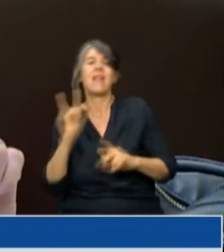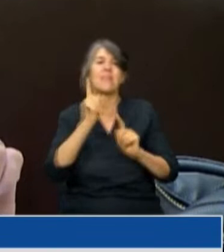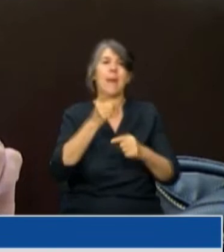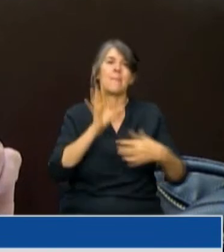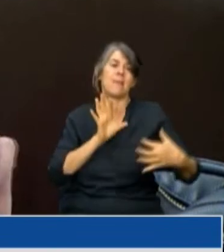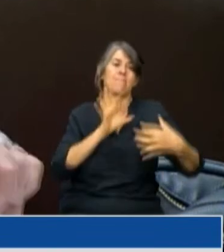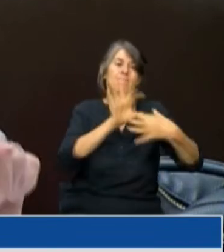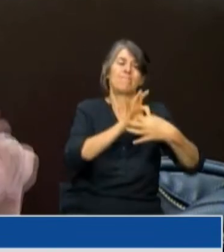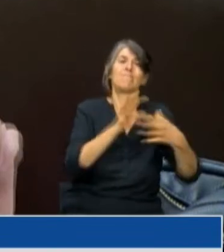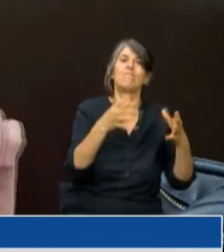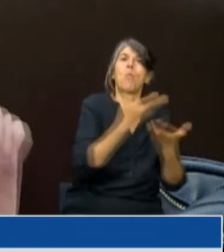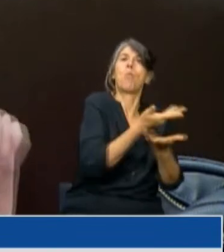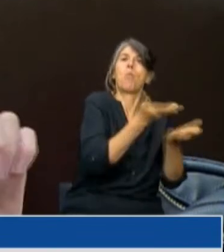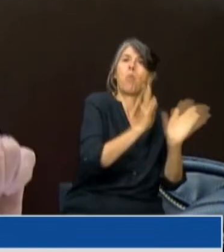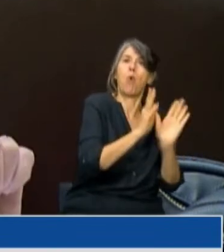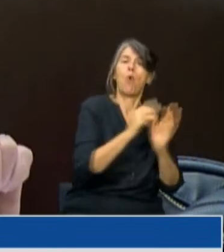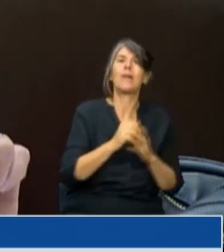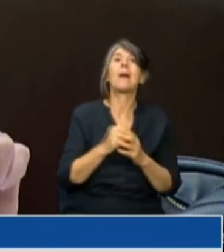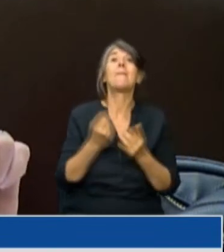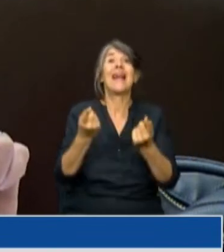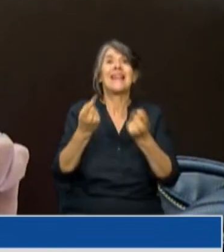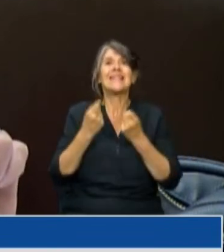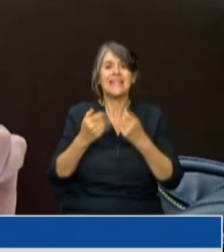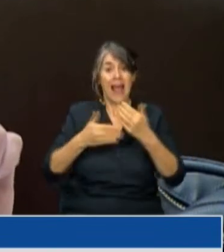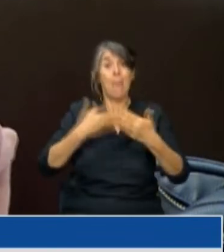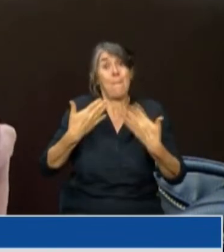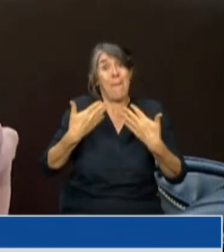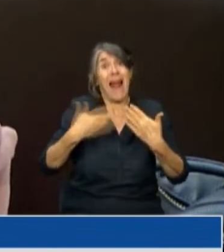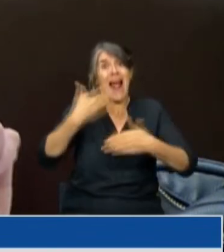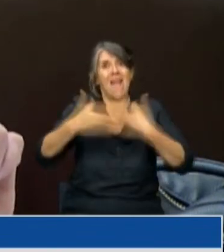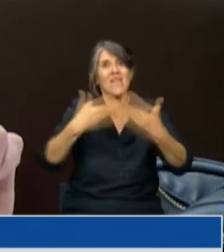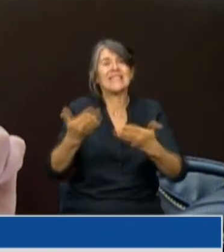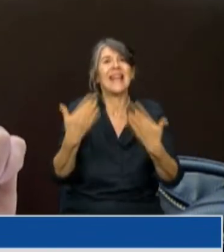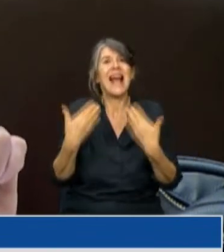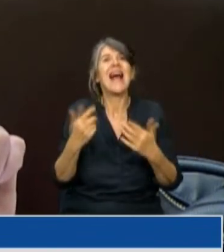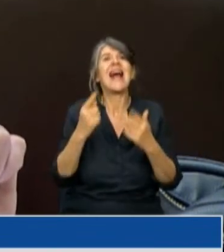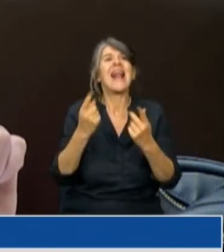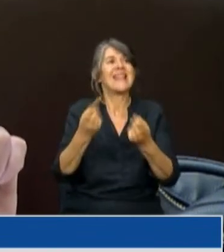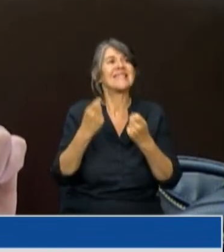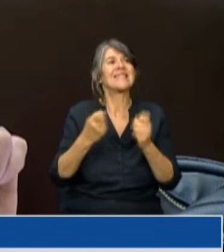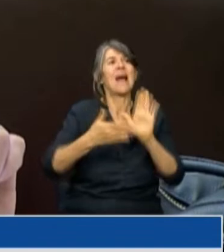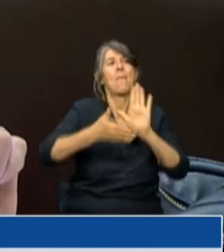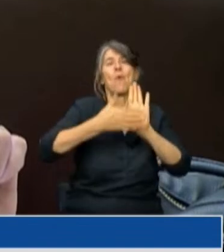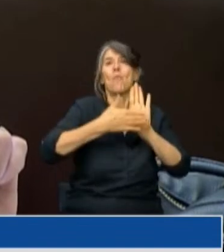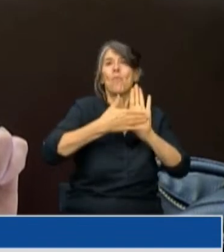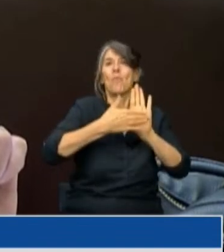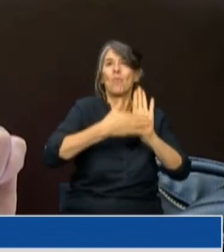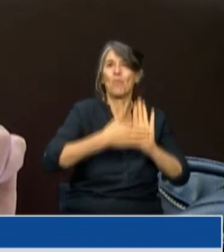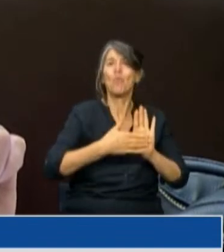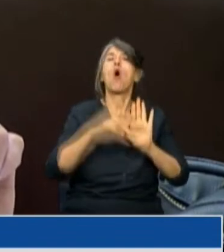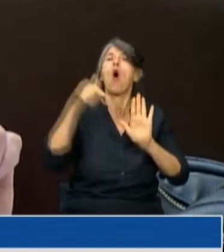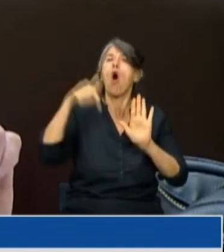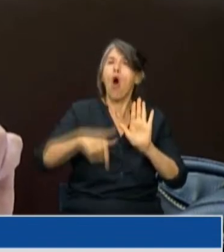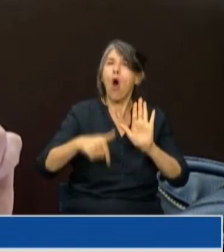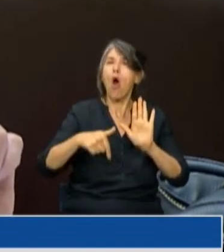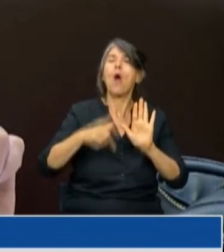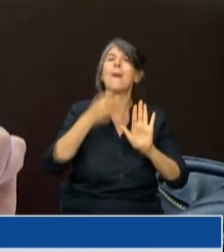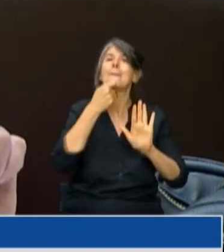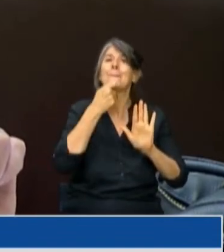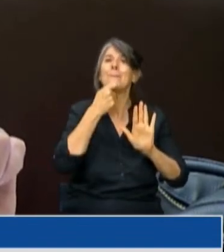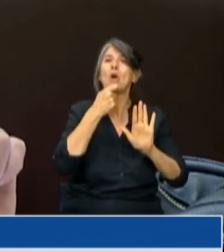avanzar necesitamos marcos normativos, como estamos trabajando hoy y que dimos quórum para tratar un